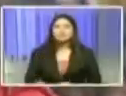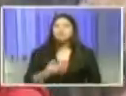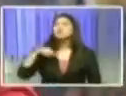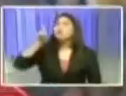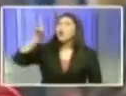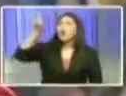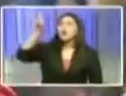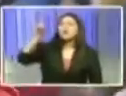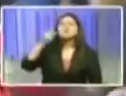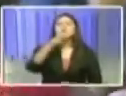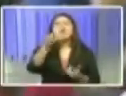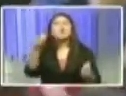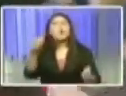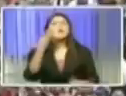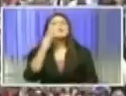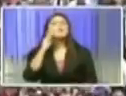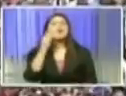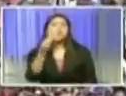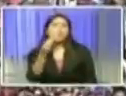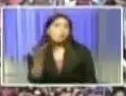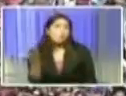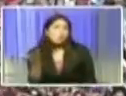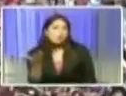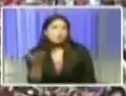¿Cómo le dicen ustedes a Facebook?